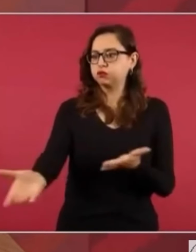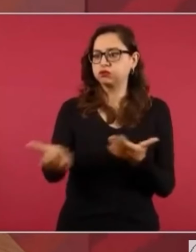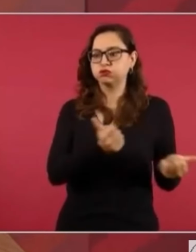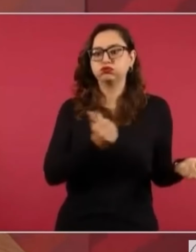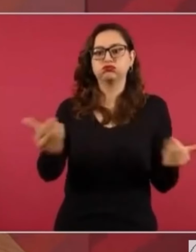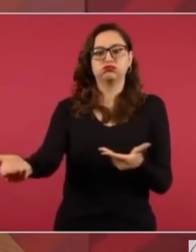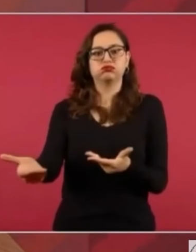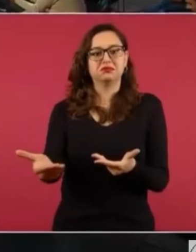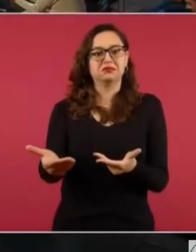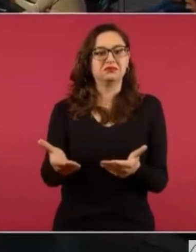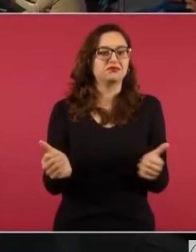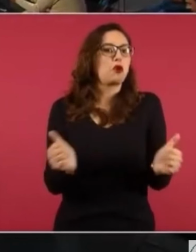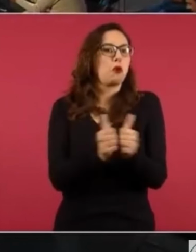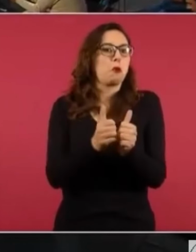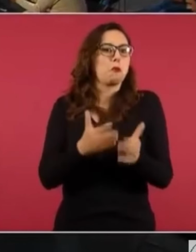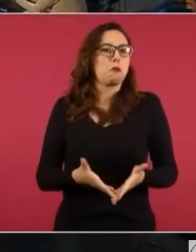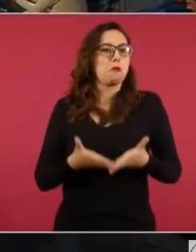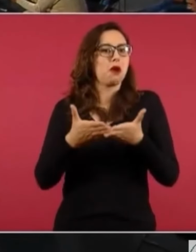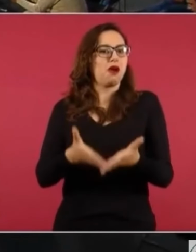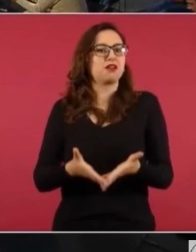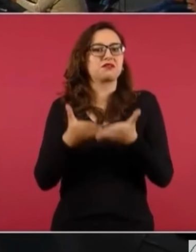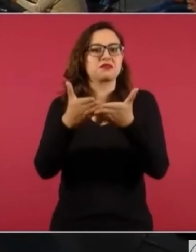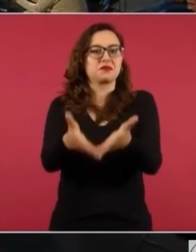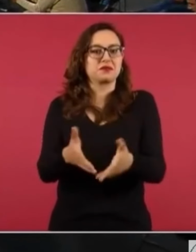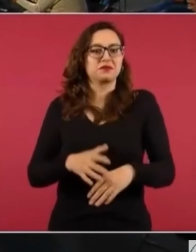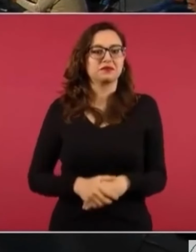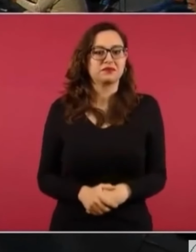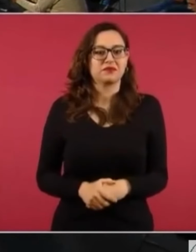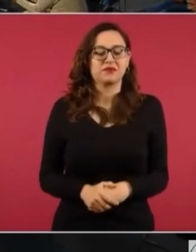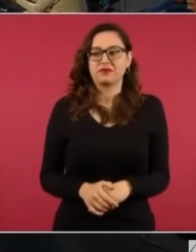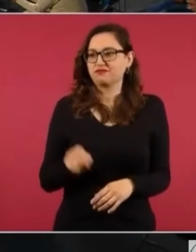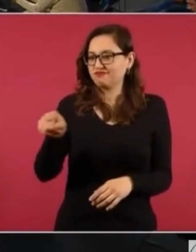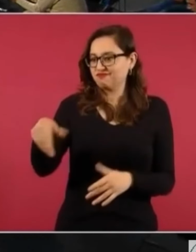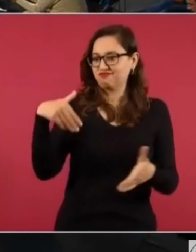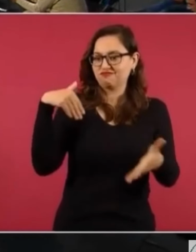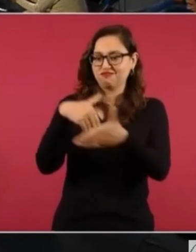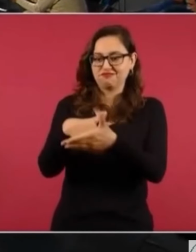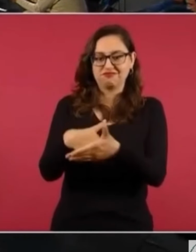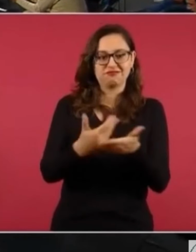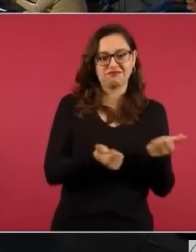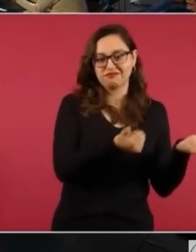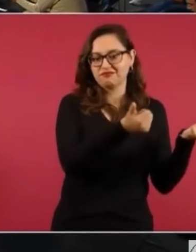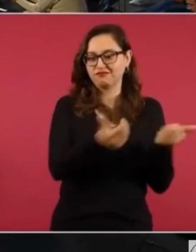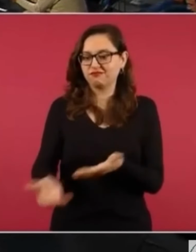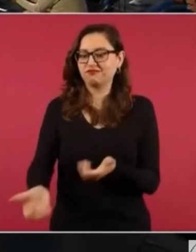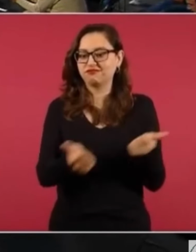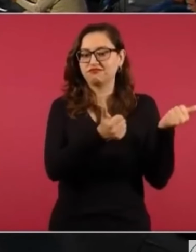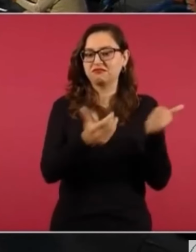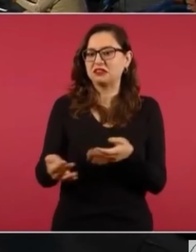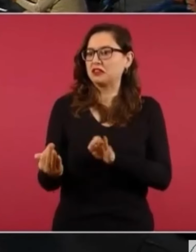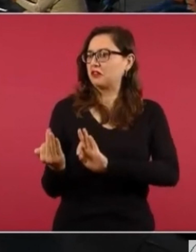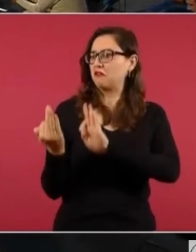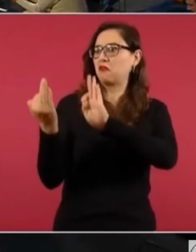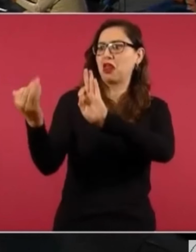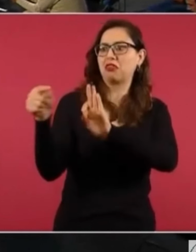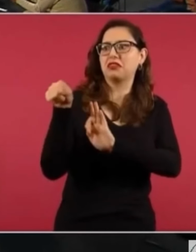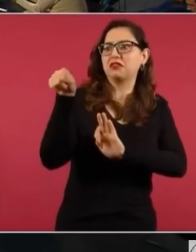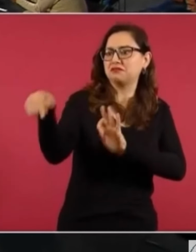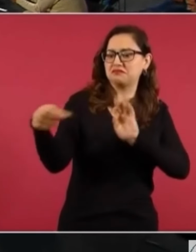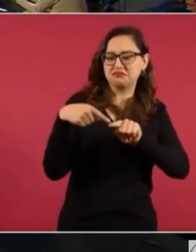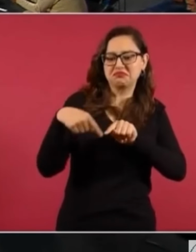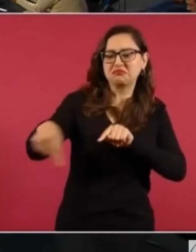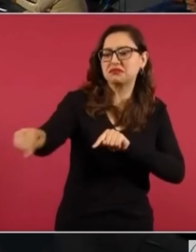por barcos donde los bajamos en el puerto ya se enfrentan las